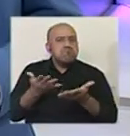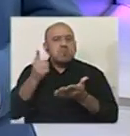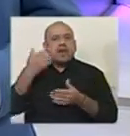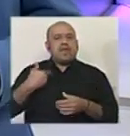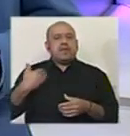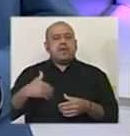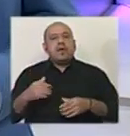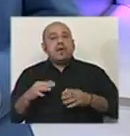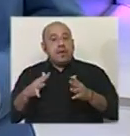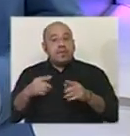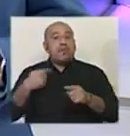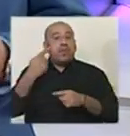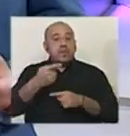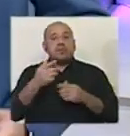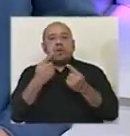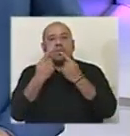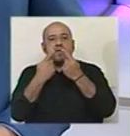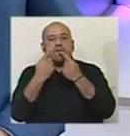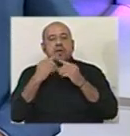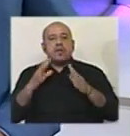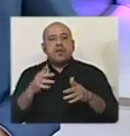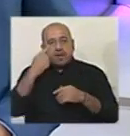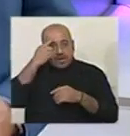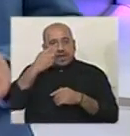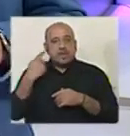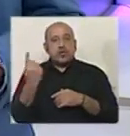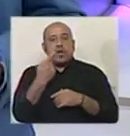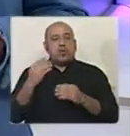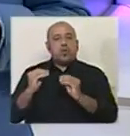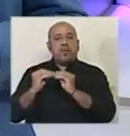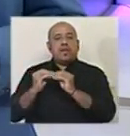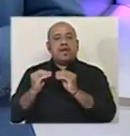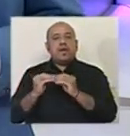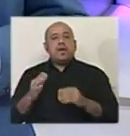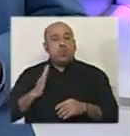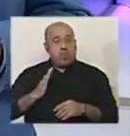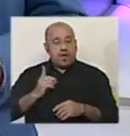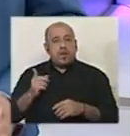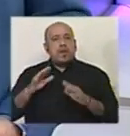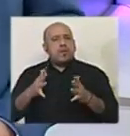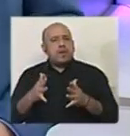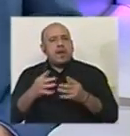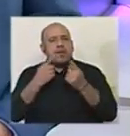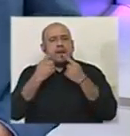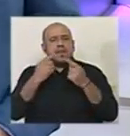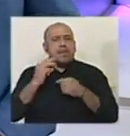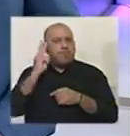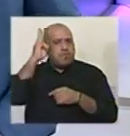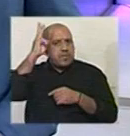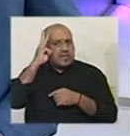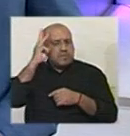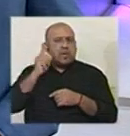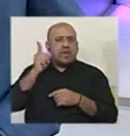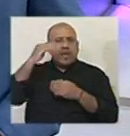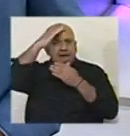segundo bloque vamos a recibir a nuestra analista internacional, Susana Mangana, para hablar de la presencia del príncipe heredero de Arabia